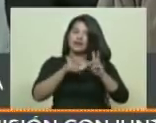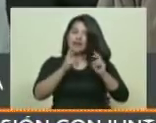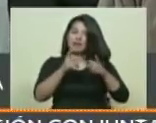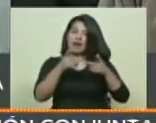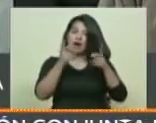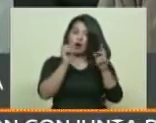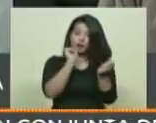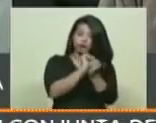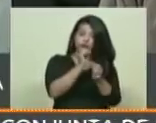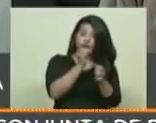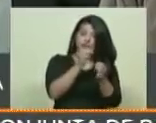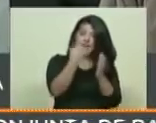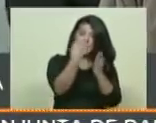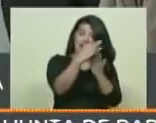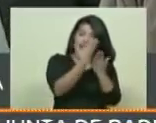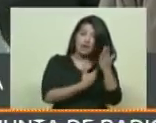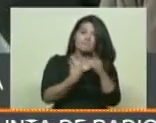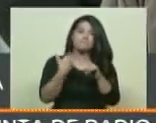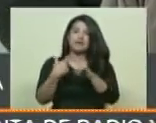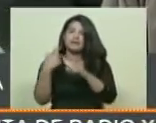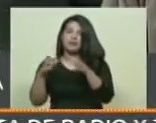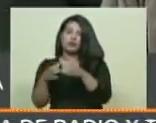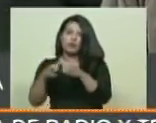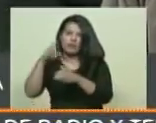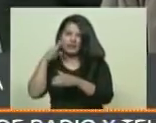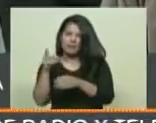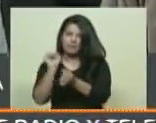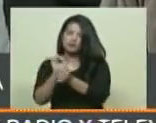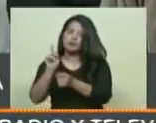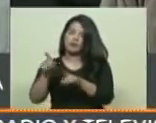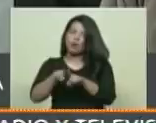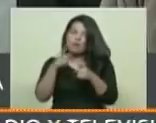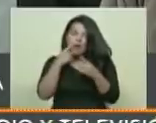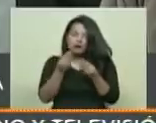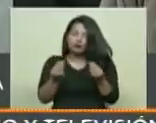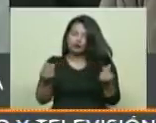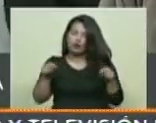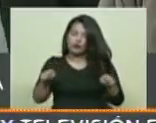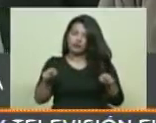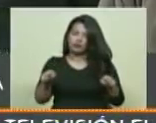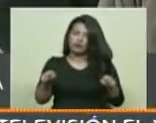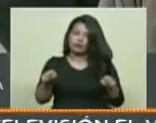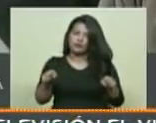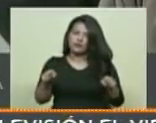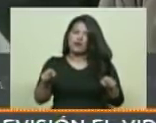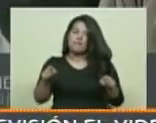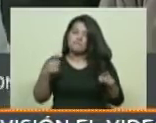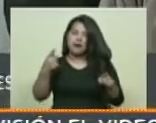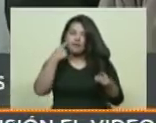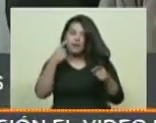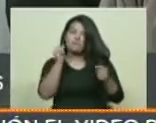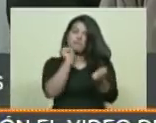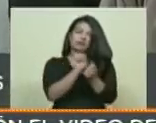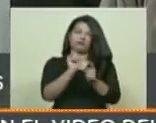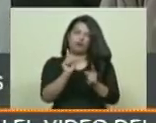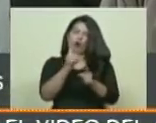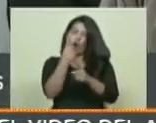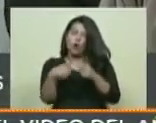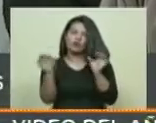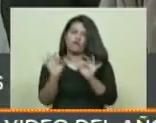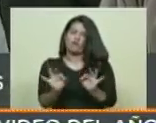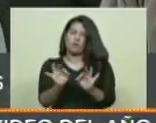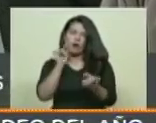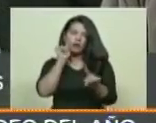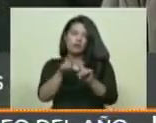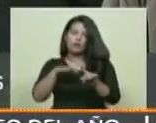civil como en la militar. La Comisión hace un llamado a todos los sectores sociales a seguir